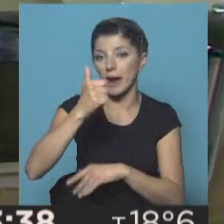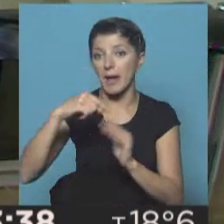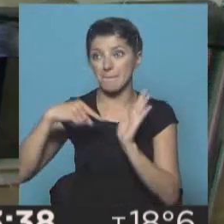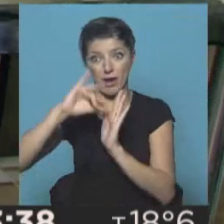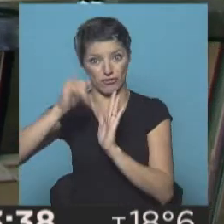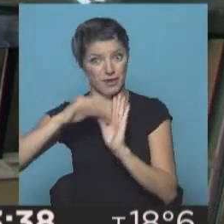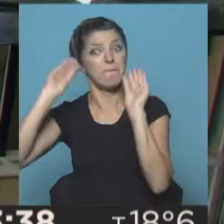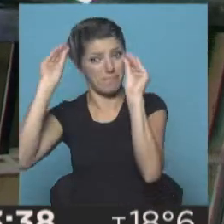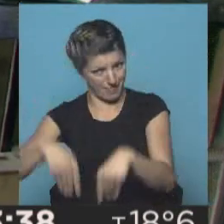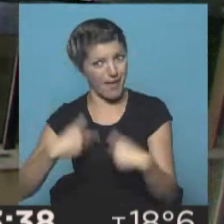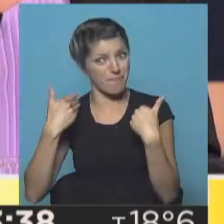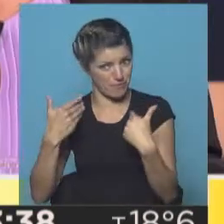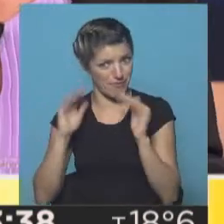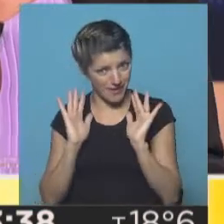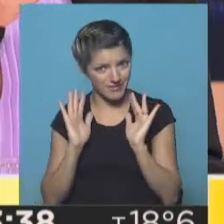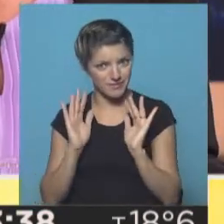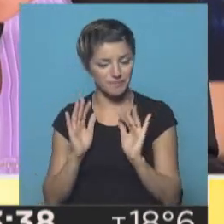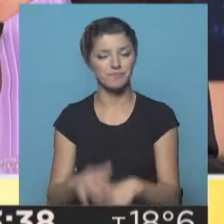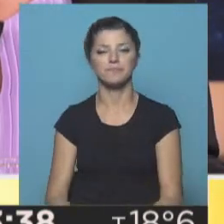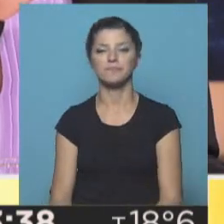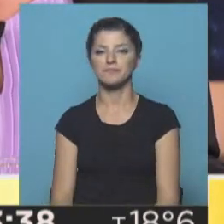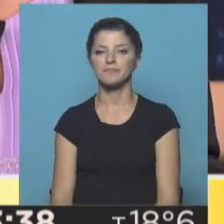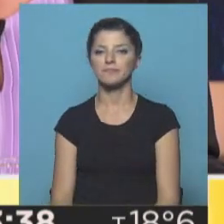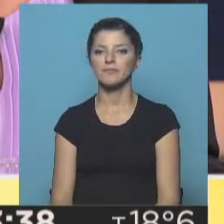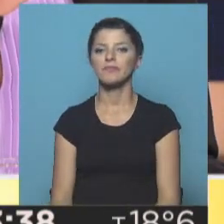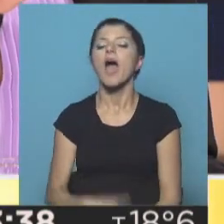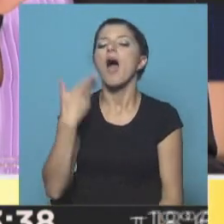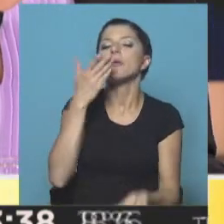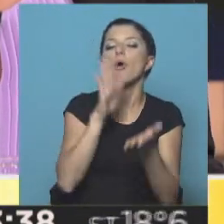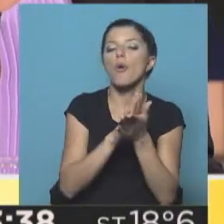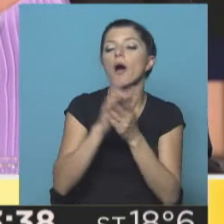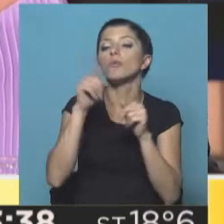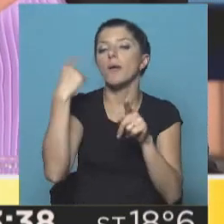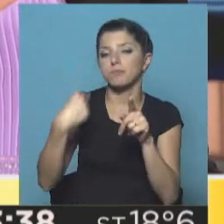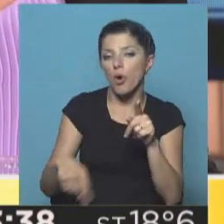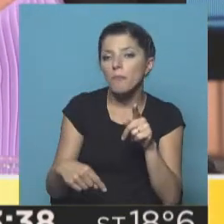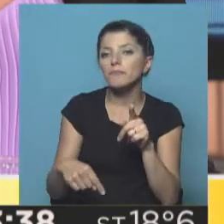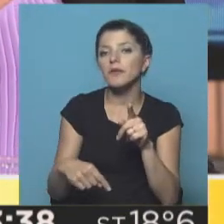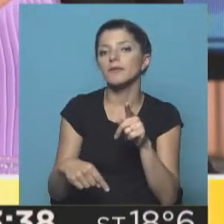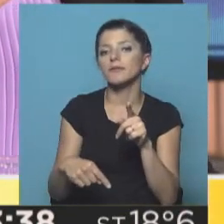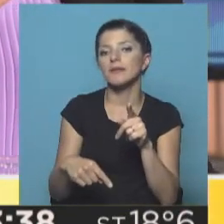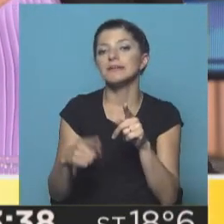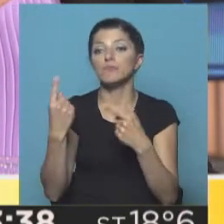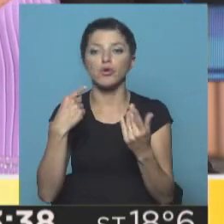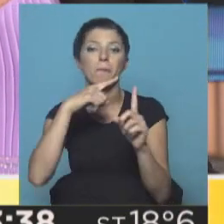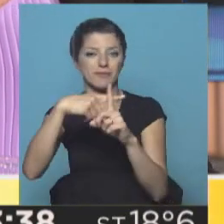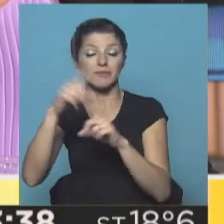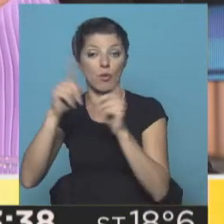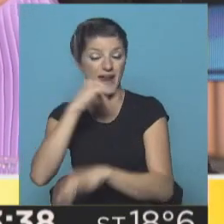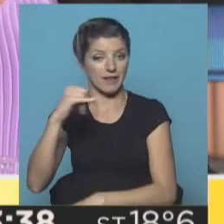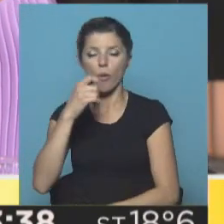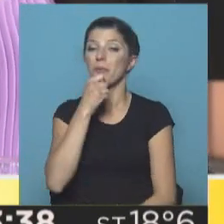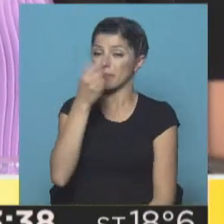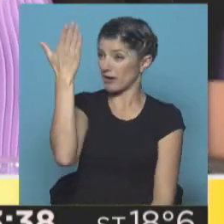tropezás. Exacto. Ahora, hablábamos del género debate y de cómo el sesgo de los debates premia algunas cosas y castiga otras. Se mostraba recién el